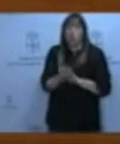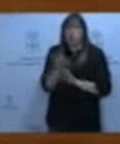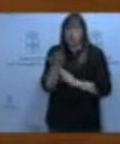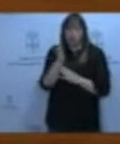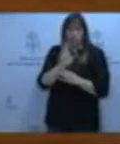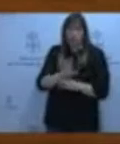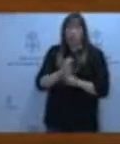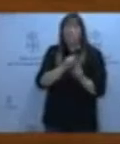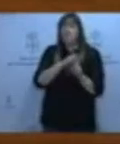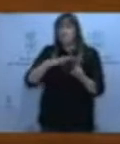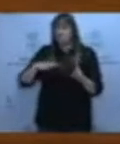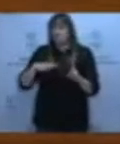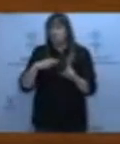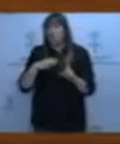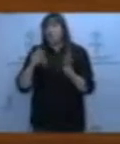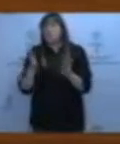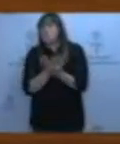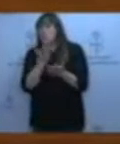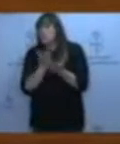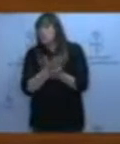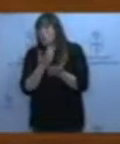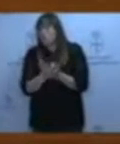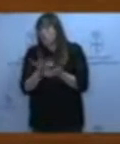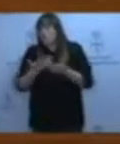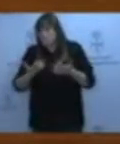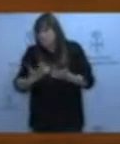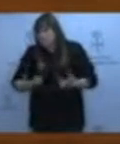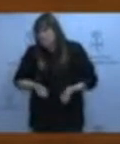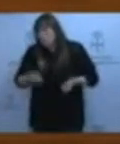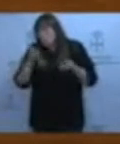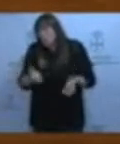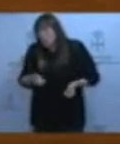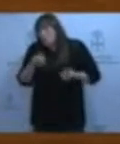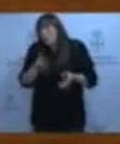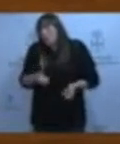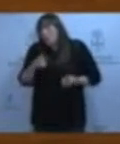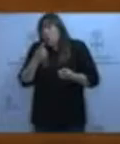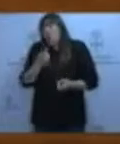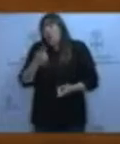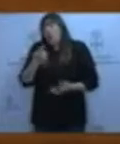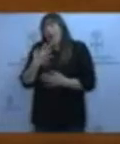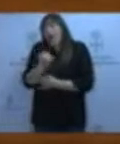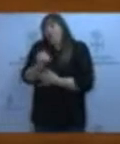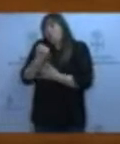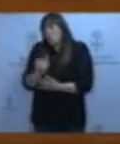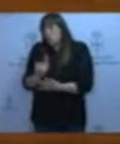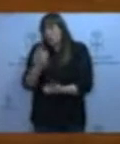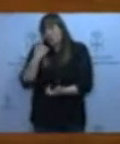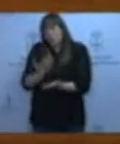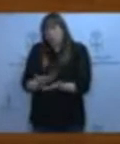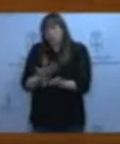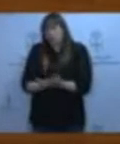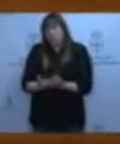gran parte de bibliografía que fundamenta la traída a esta Cámara de esta proposición, una